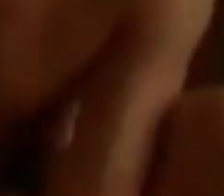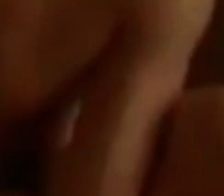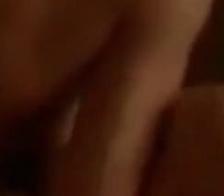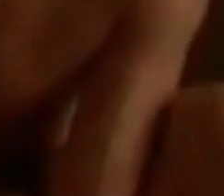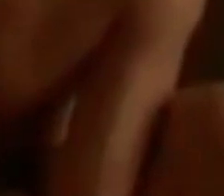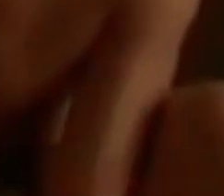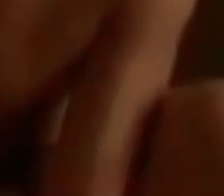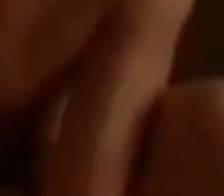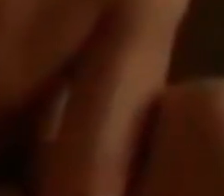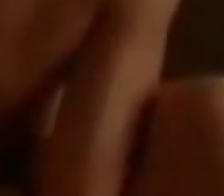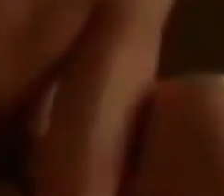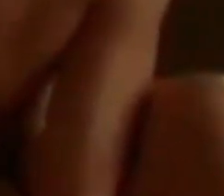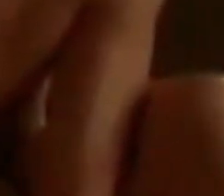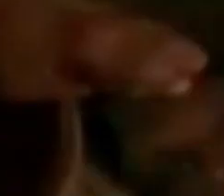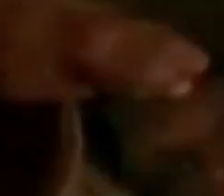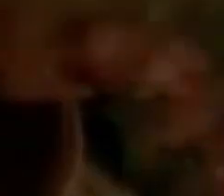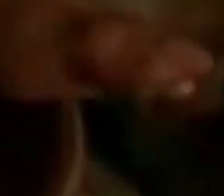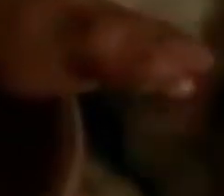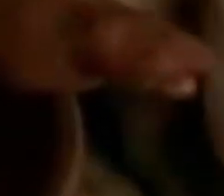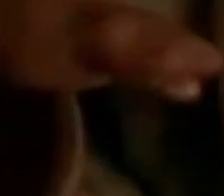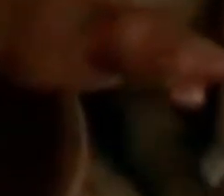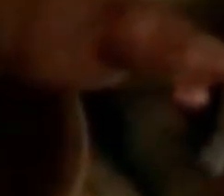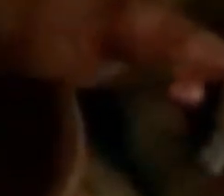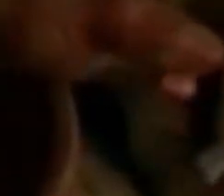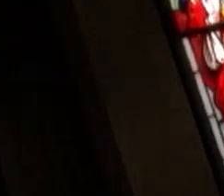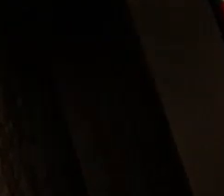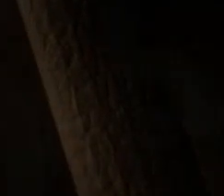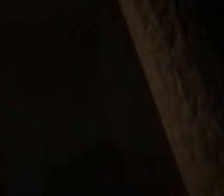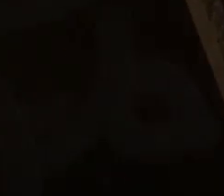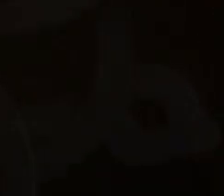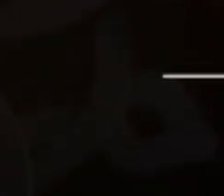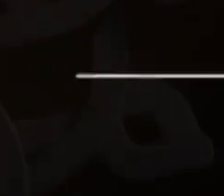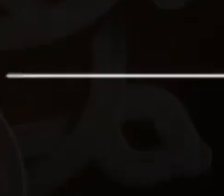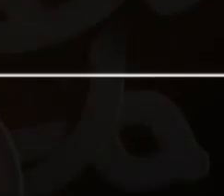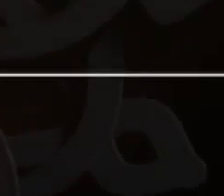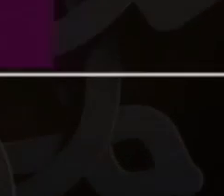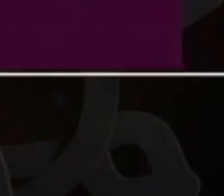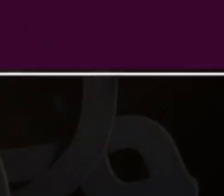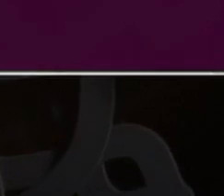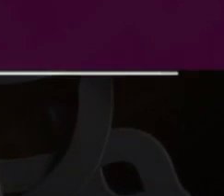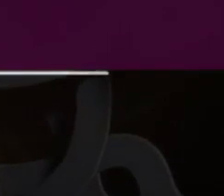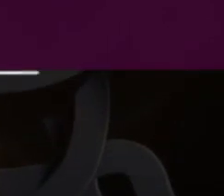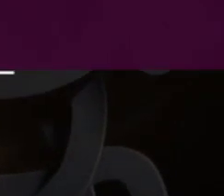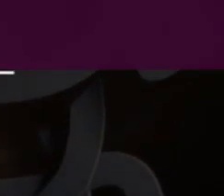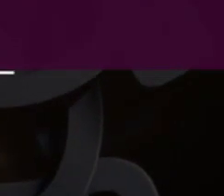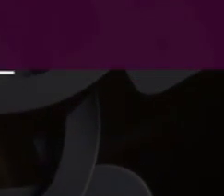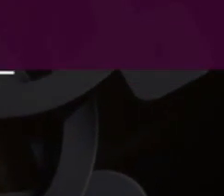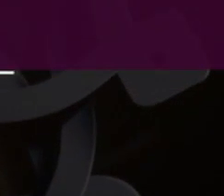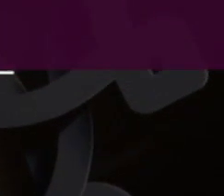El jueves 9 de abril a las 6 de la tarde, la Misa de la Última Cena.